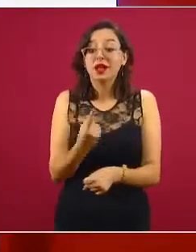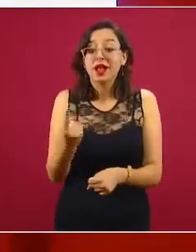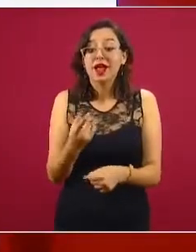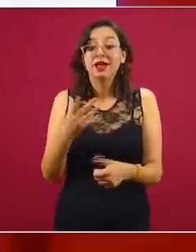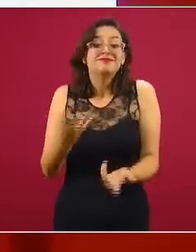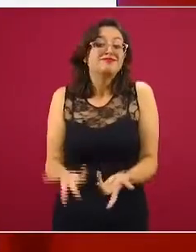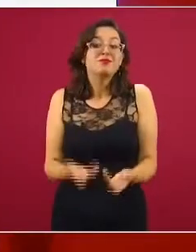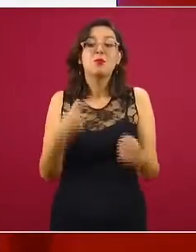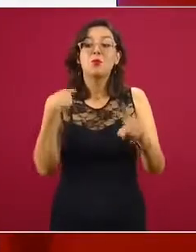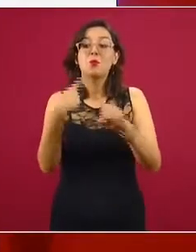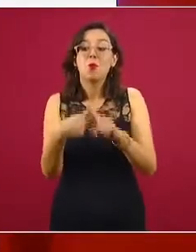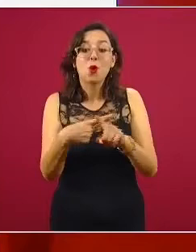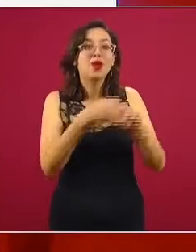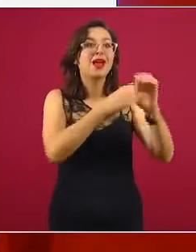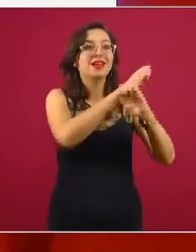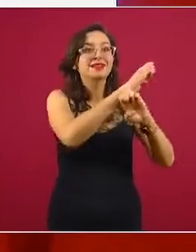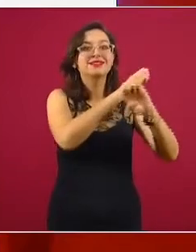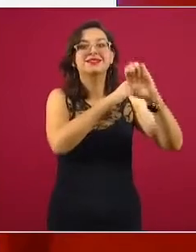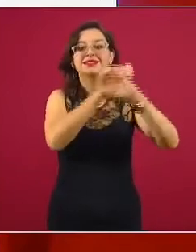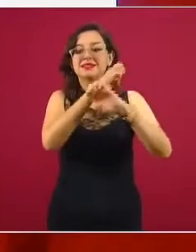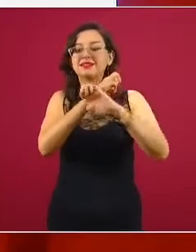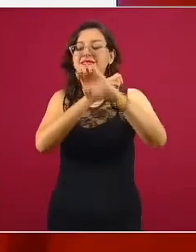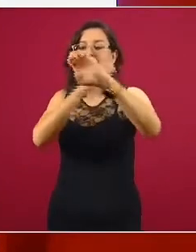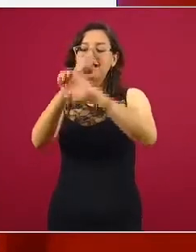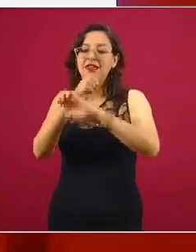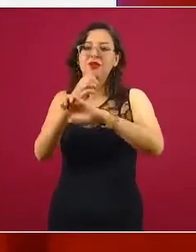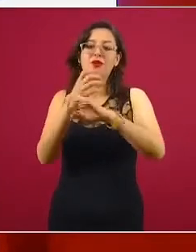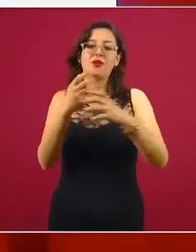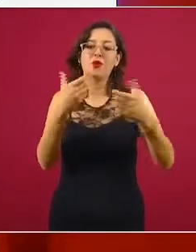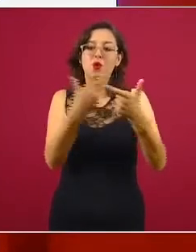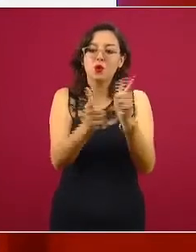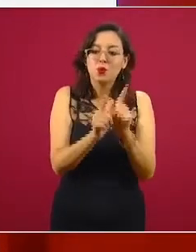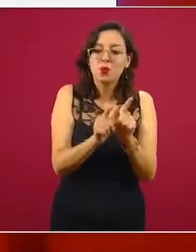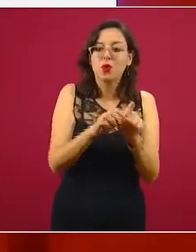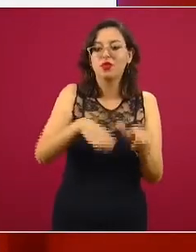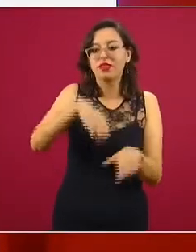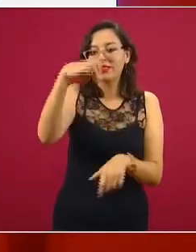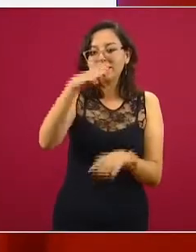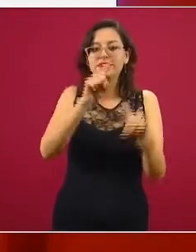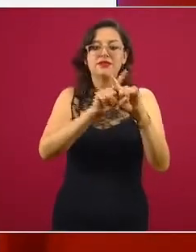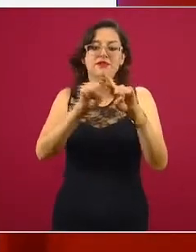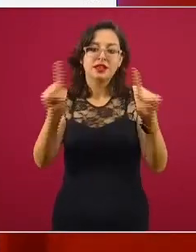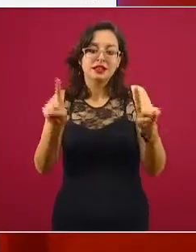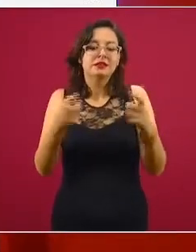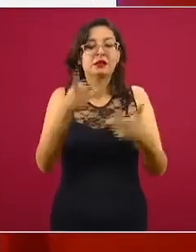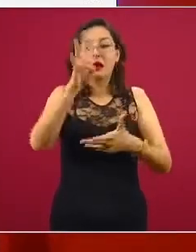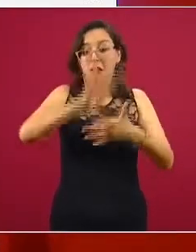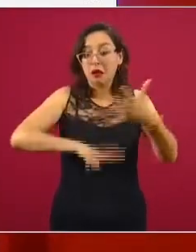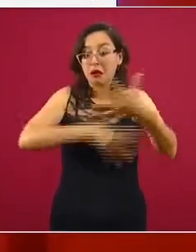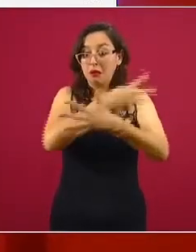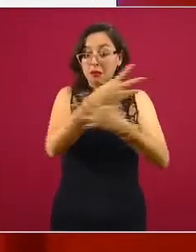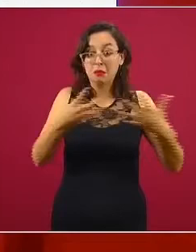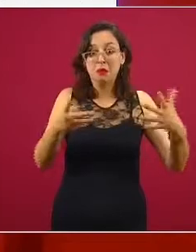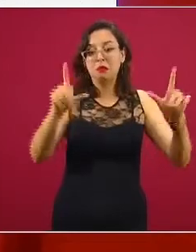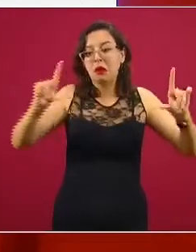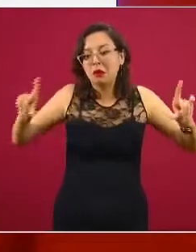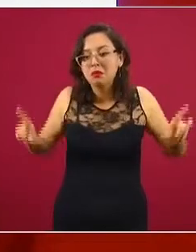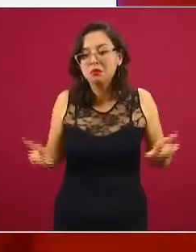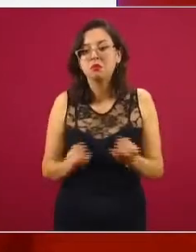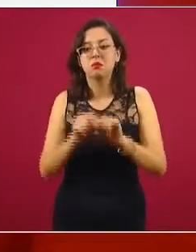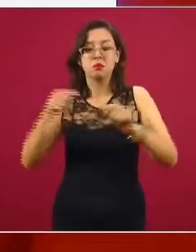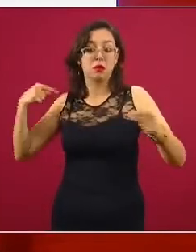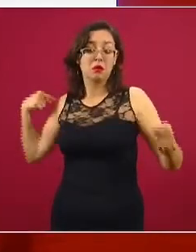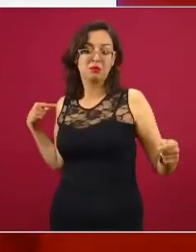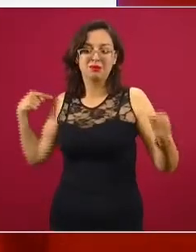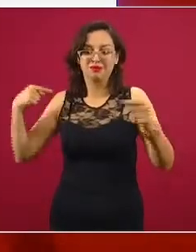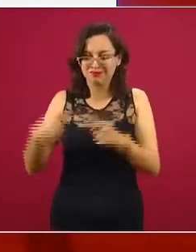estratificado por cada uno de los estados y cada uno de los grupos de edad. Aquí traigo esta tabla para llegar a este resumen y explicar la mecánica